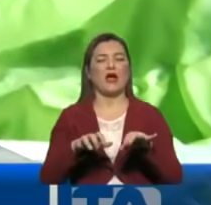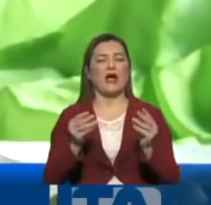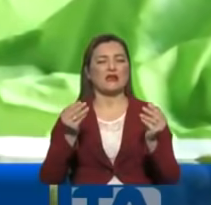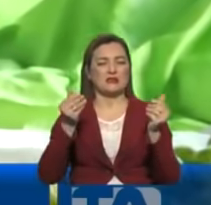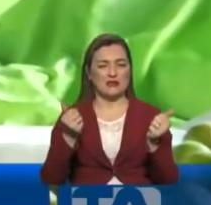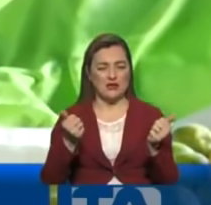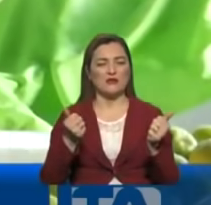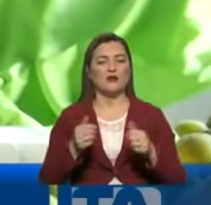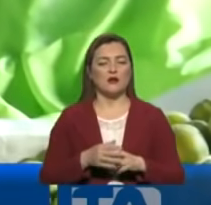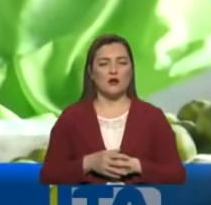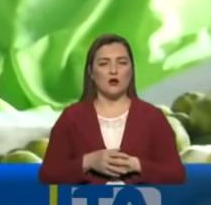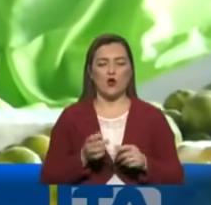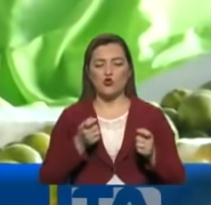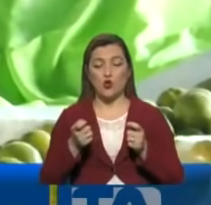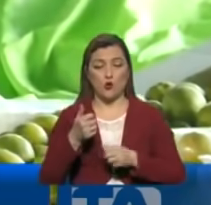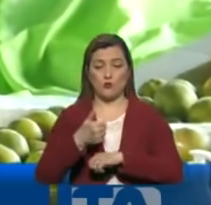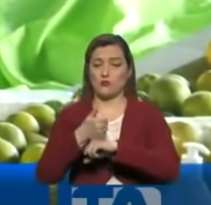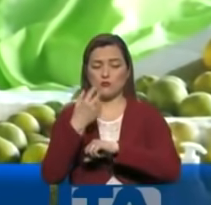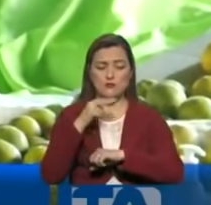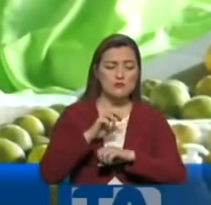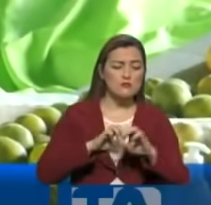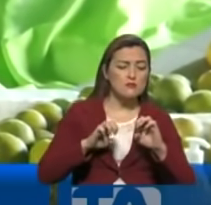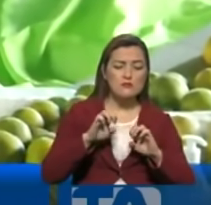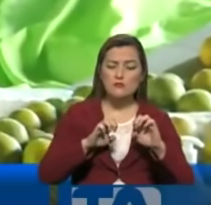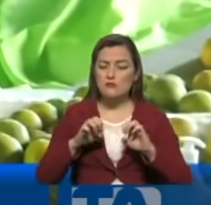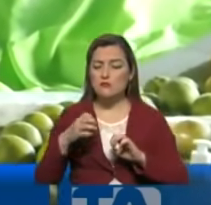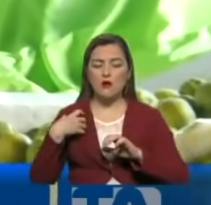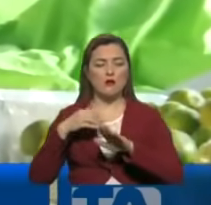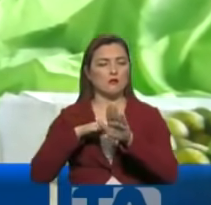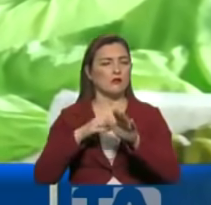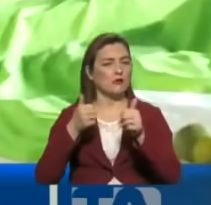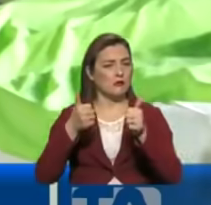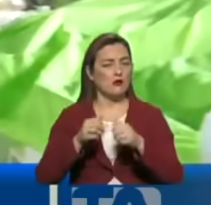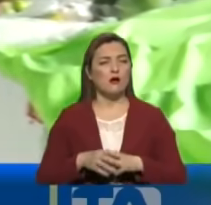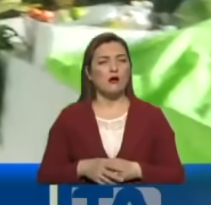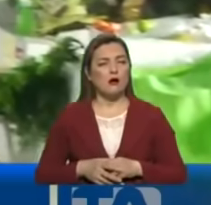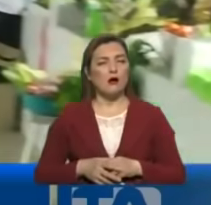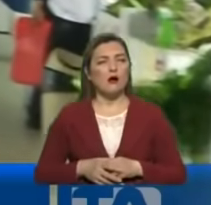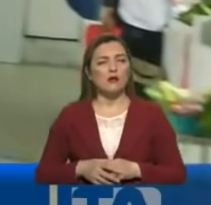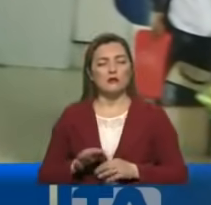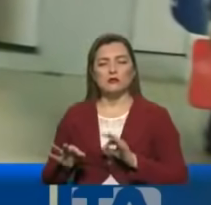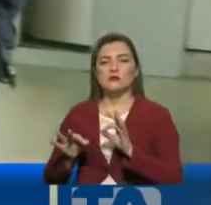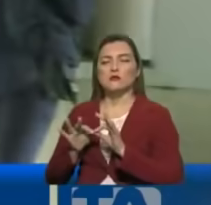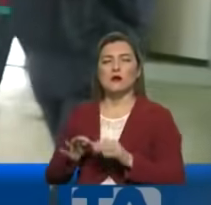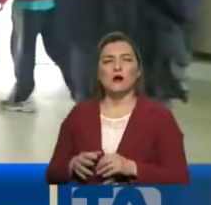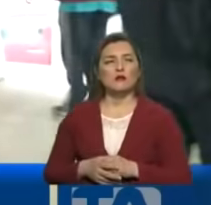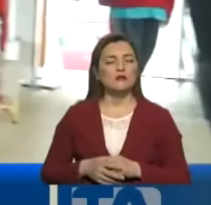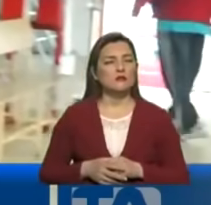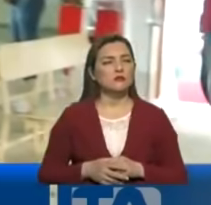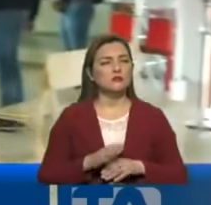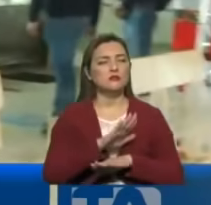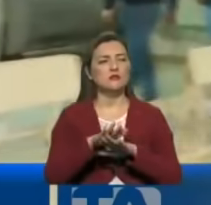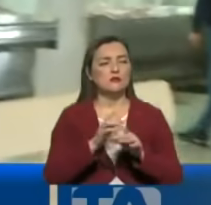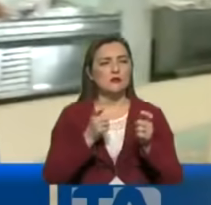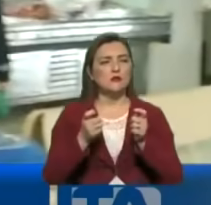y control de la CDC para poder dar un servicio de garantía a la ciudadanía. Perfecto. Ahora, respecto a los